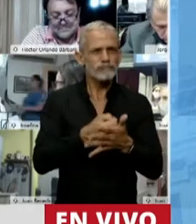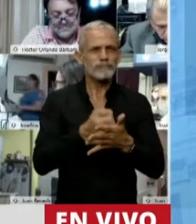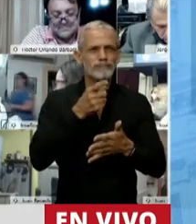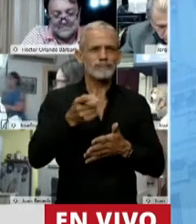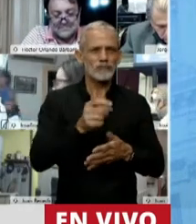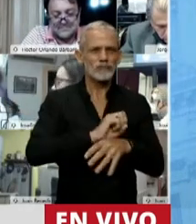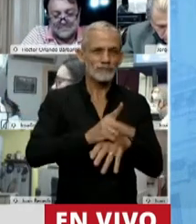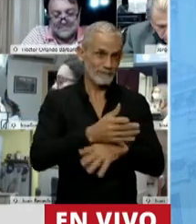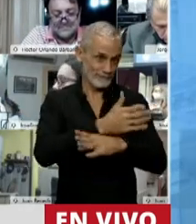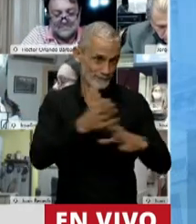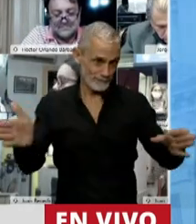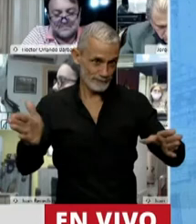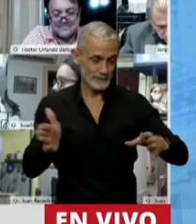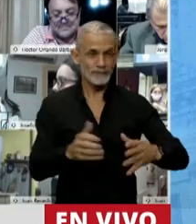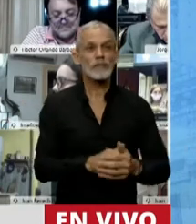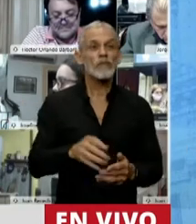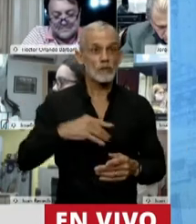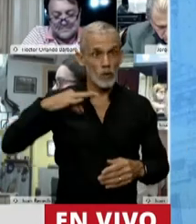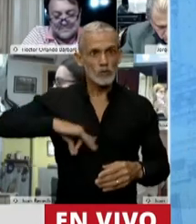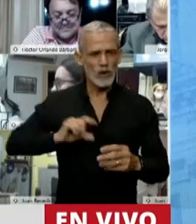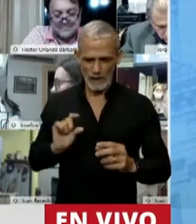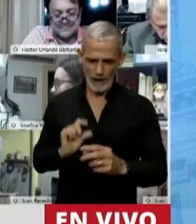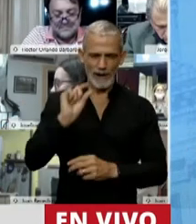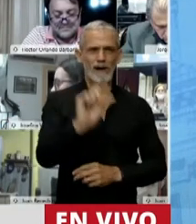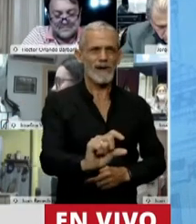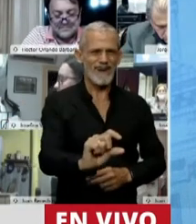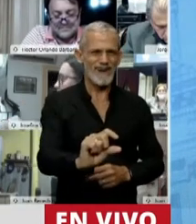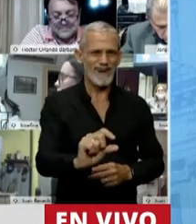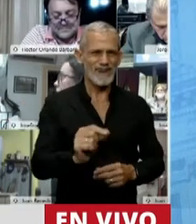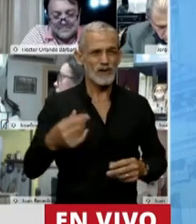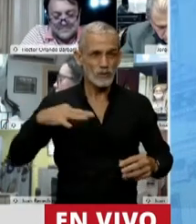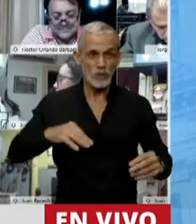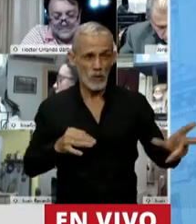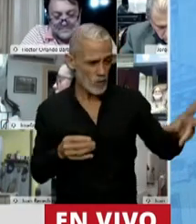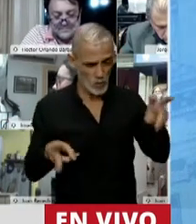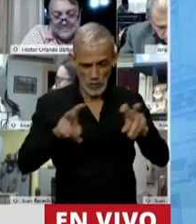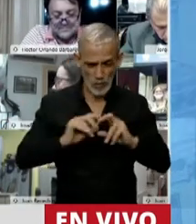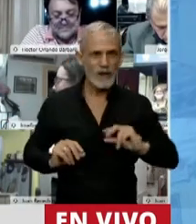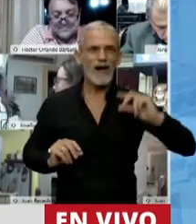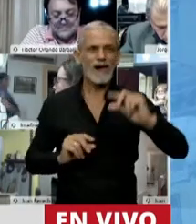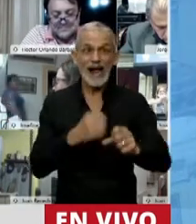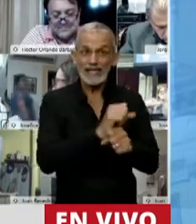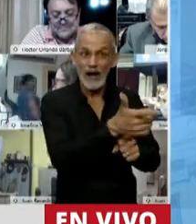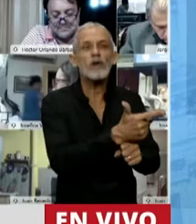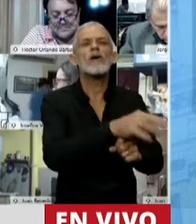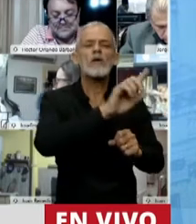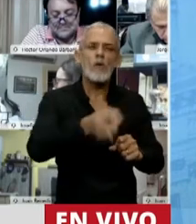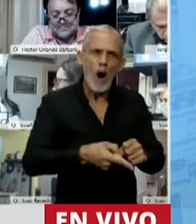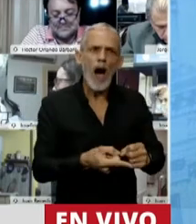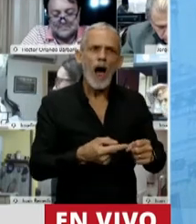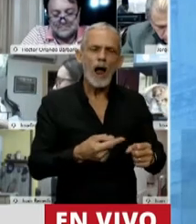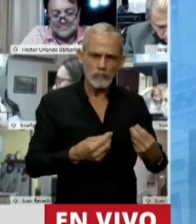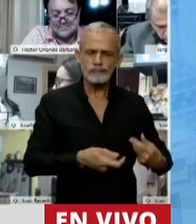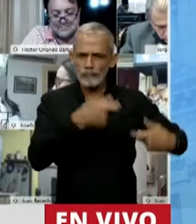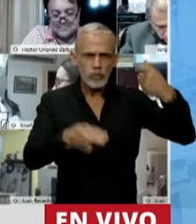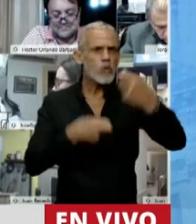poniendo en muchos casos de nuestro sueldo de nuestros ingresos hasta los desocupados pudieron poner